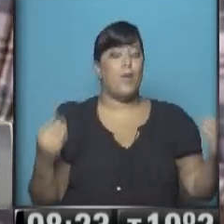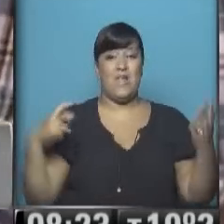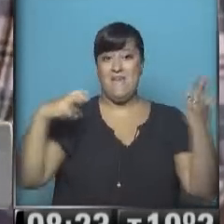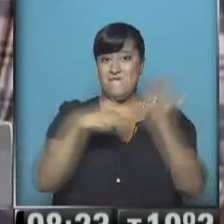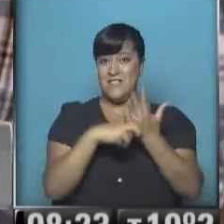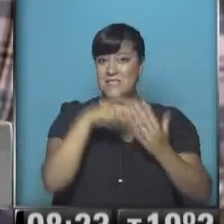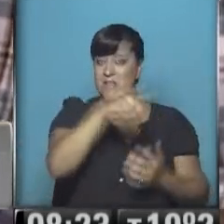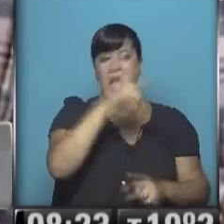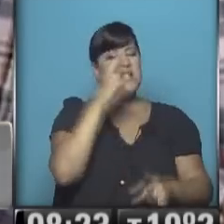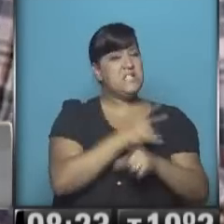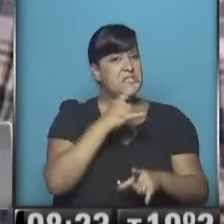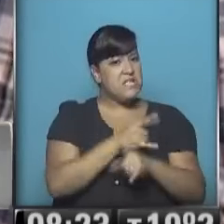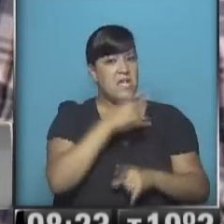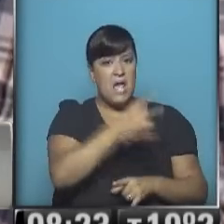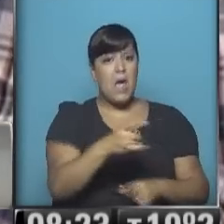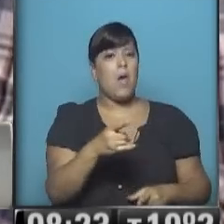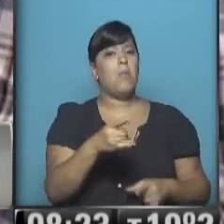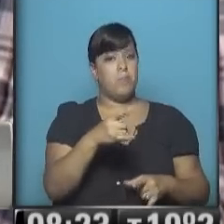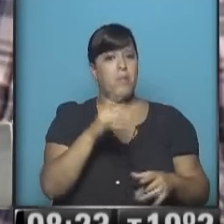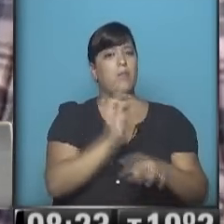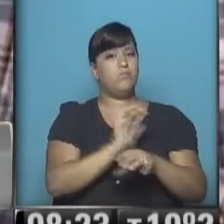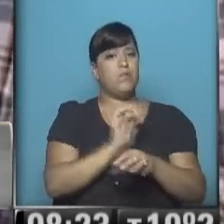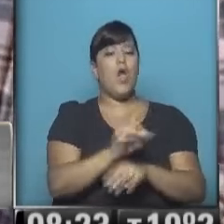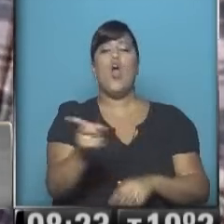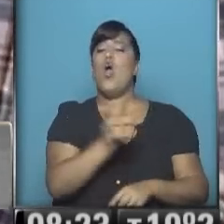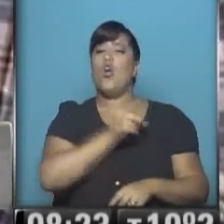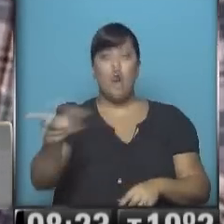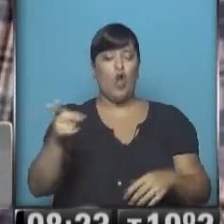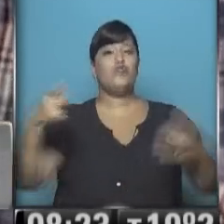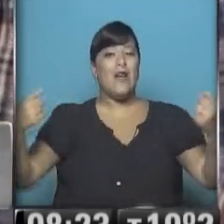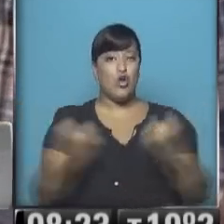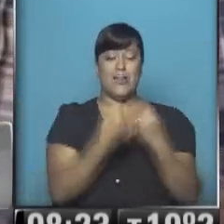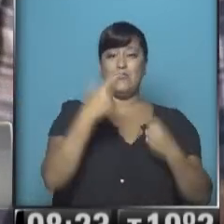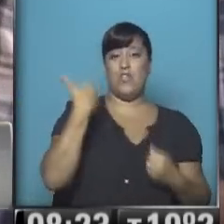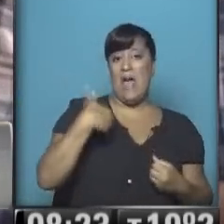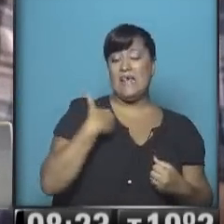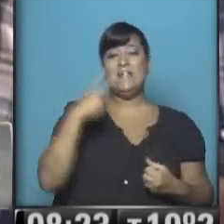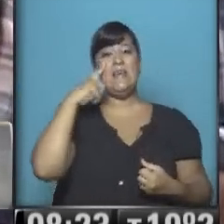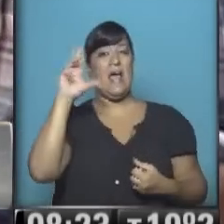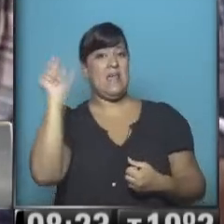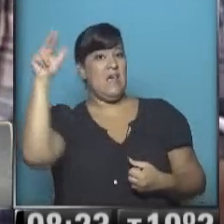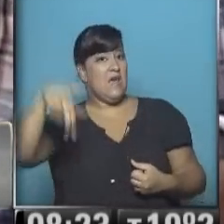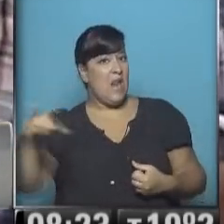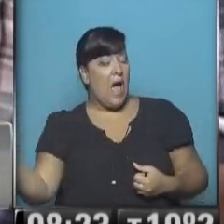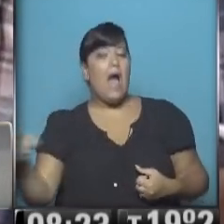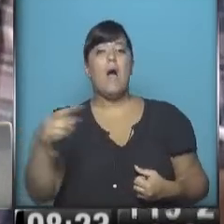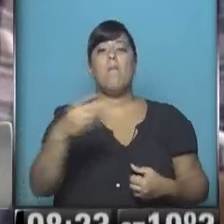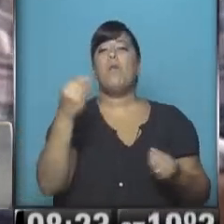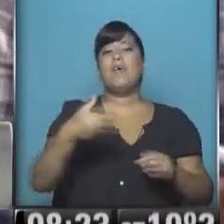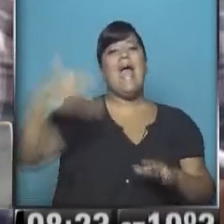nisman siempre se ha manifestado como un ferrio opositor del memorándum de entendimiento Porque si él tenía estos argumentos no los utilizó